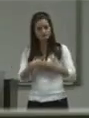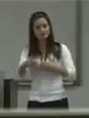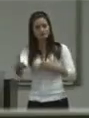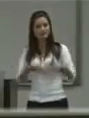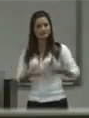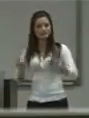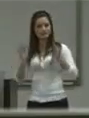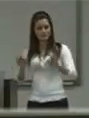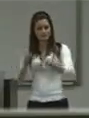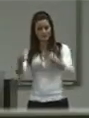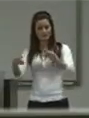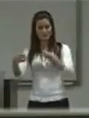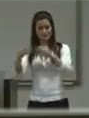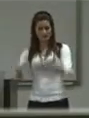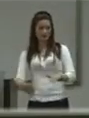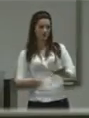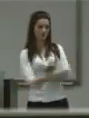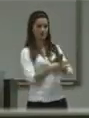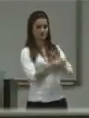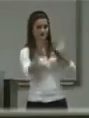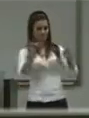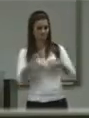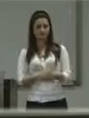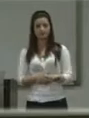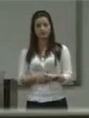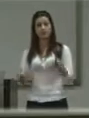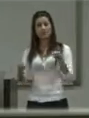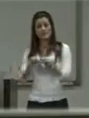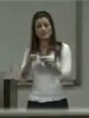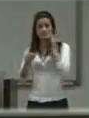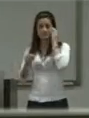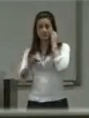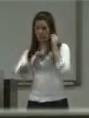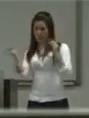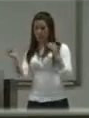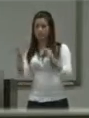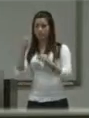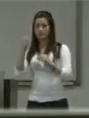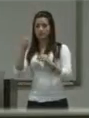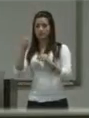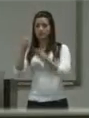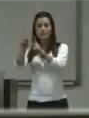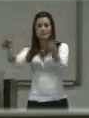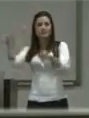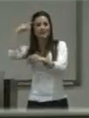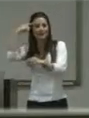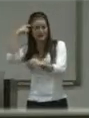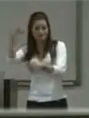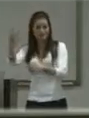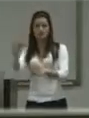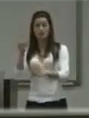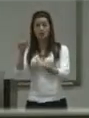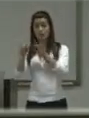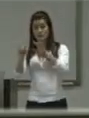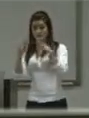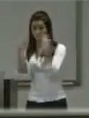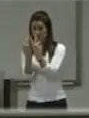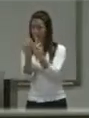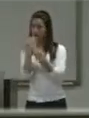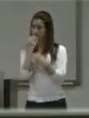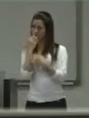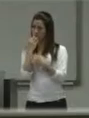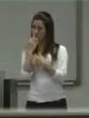con discapacidad el estigma y los estereotipos digamos las principales fuentes que llevan a las familias a iniciar